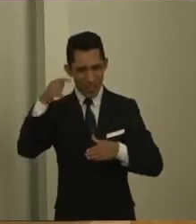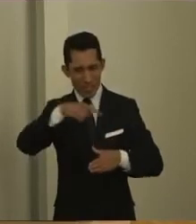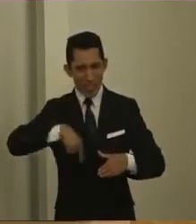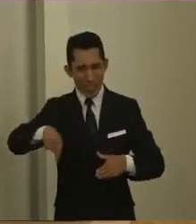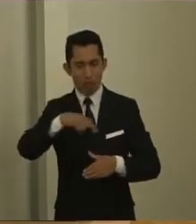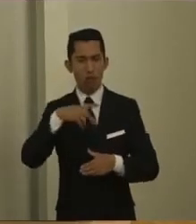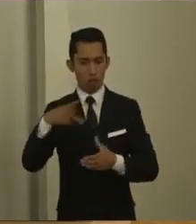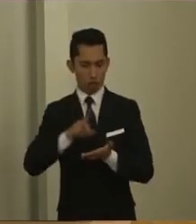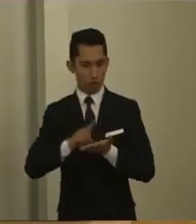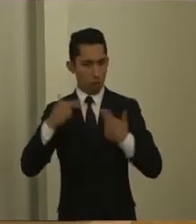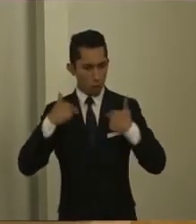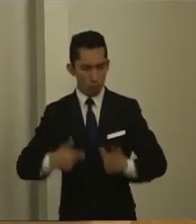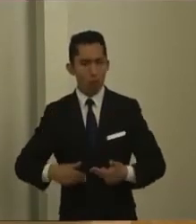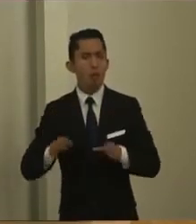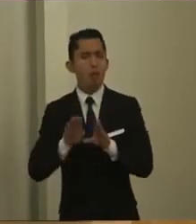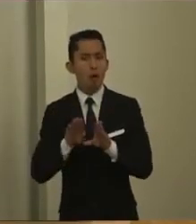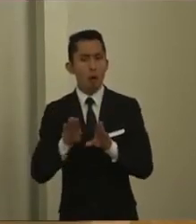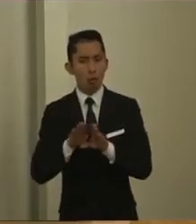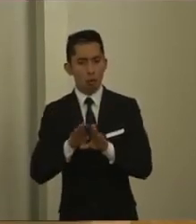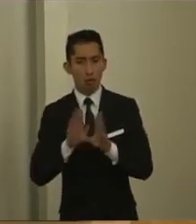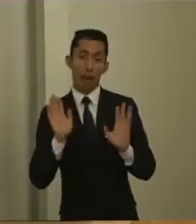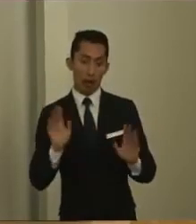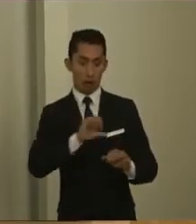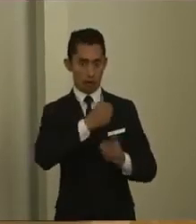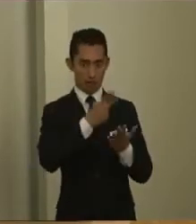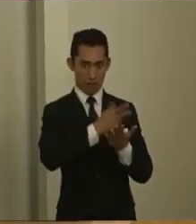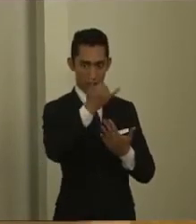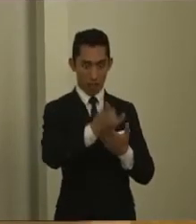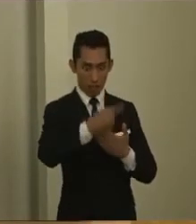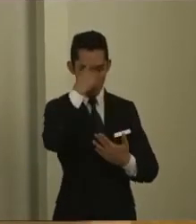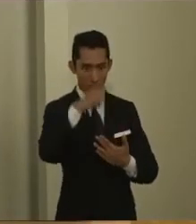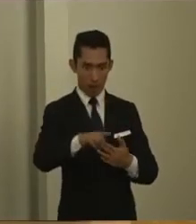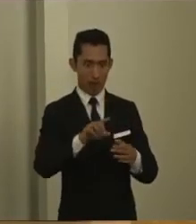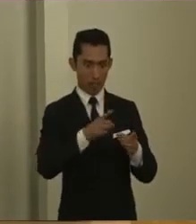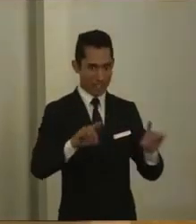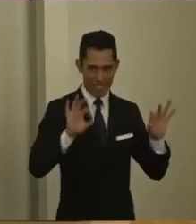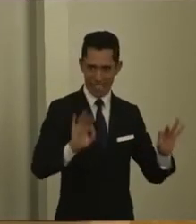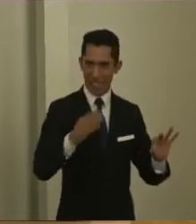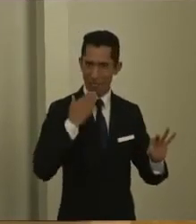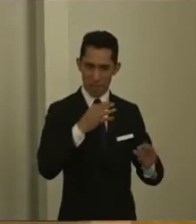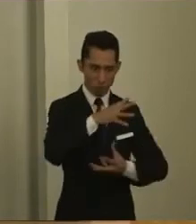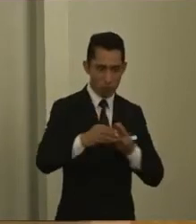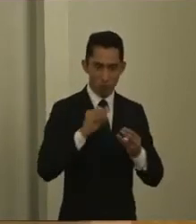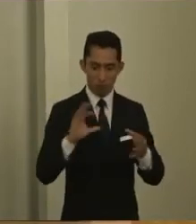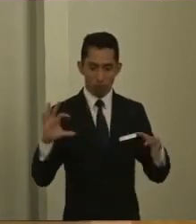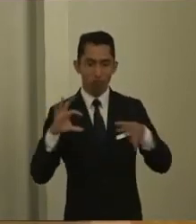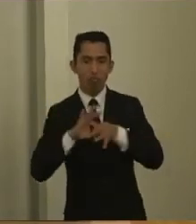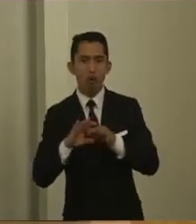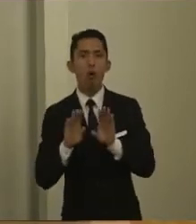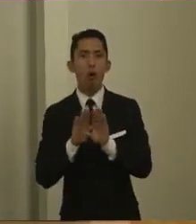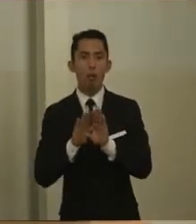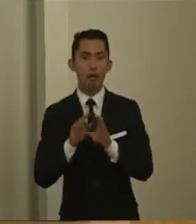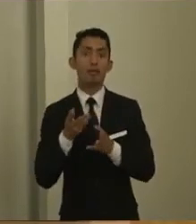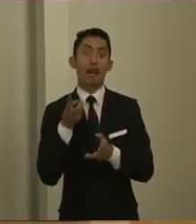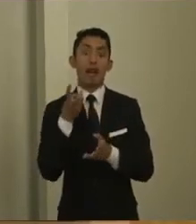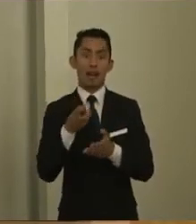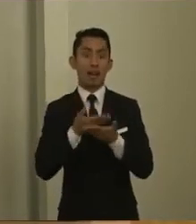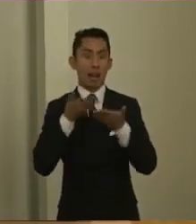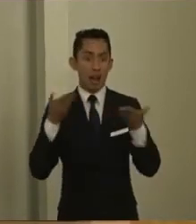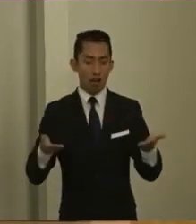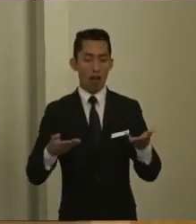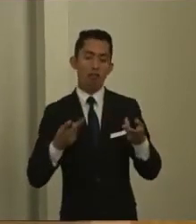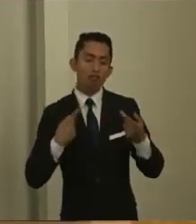frente a los proyectos de desarrollo y ahí está la provocación de una de las mesas que hace alusión